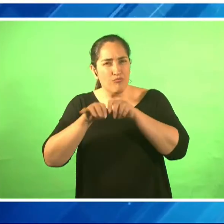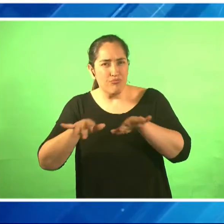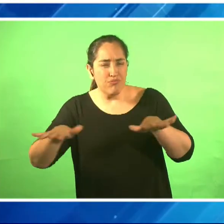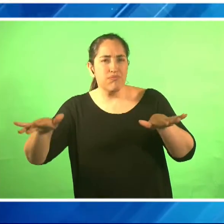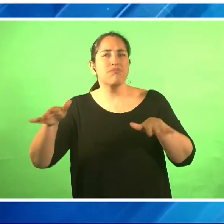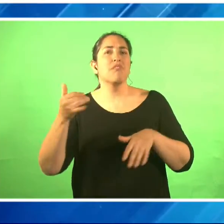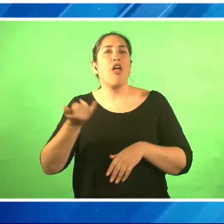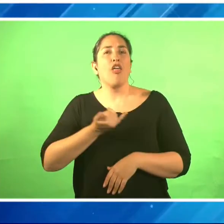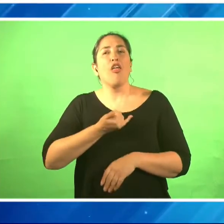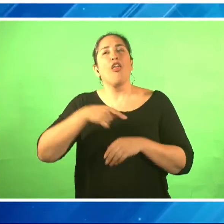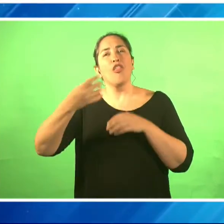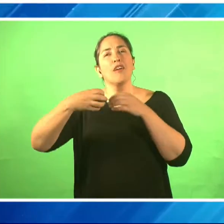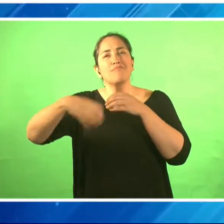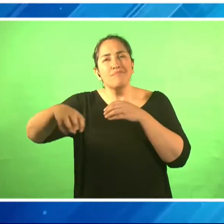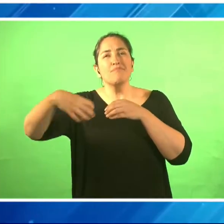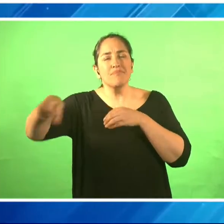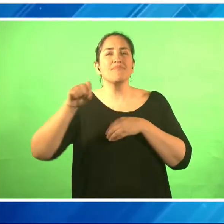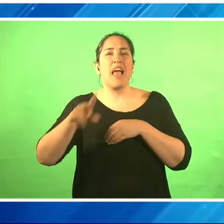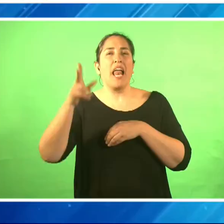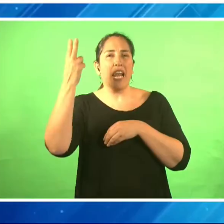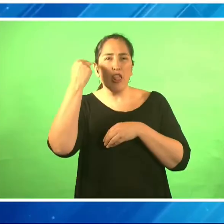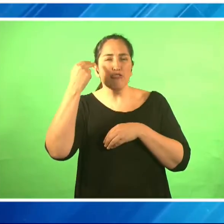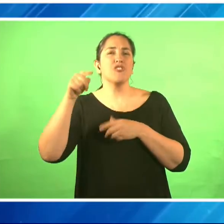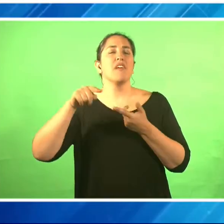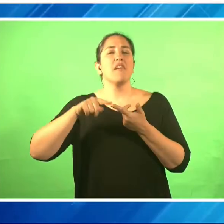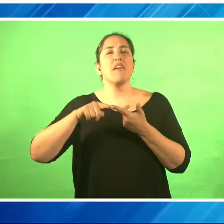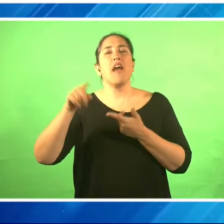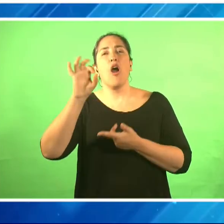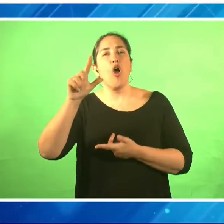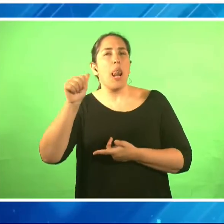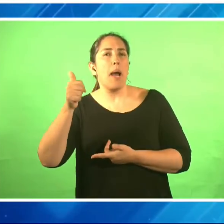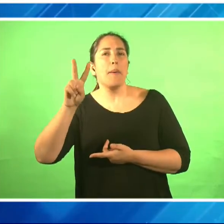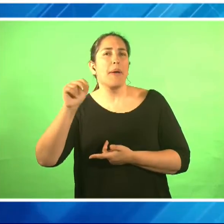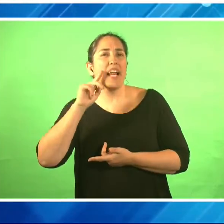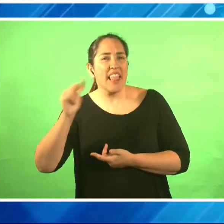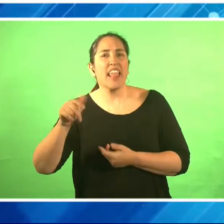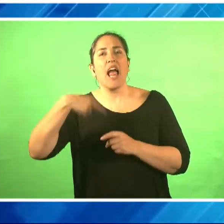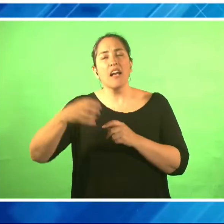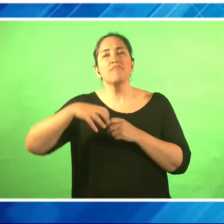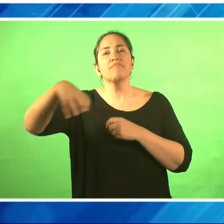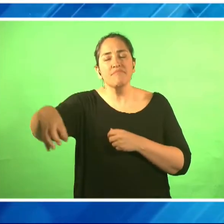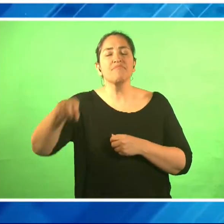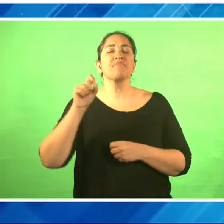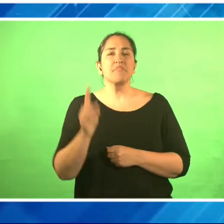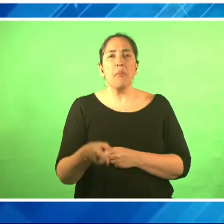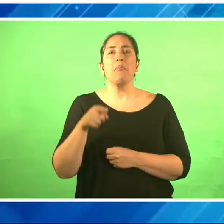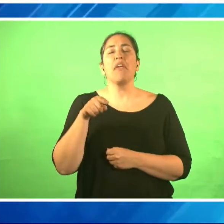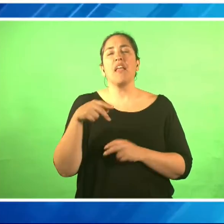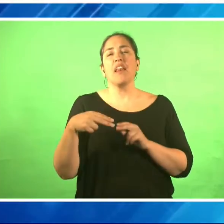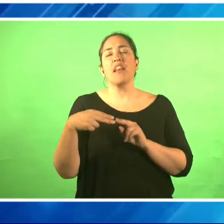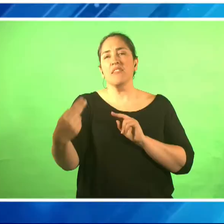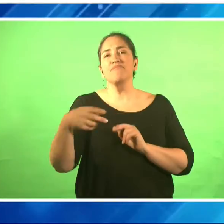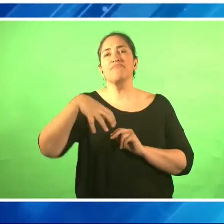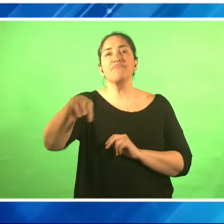las subdelegaciones de Necochea y Olavarría, así como en los enlaces de Miramar y Villa Gesell. Así que abarcamos